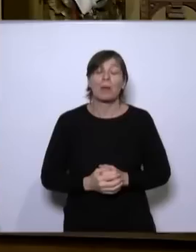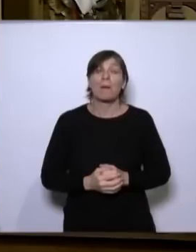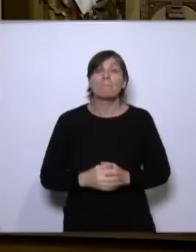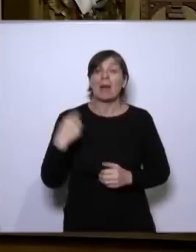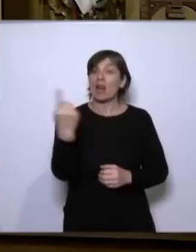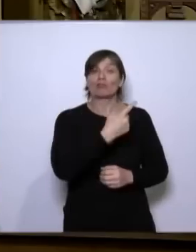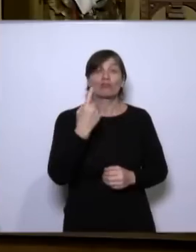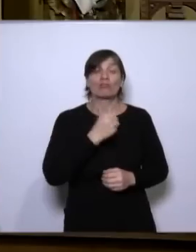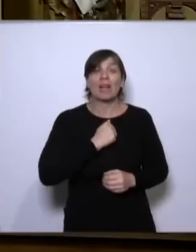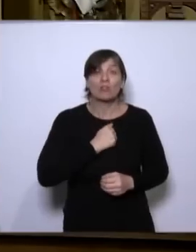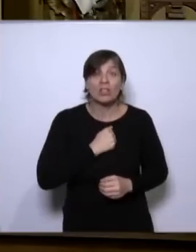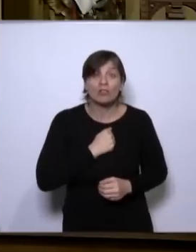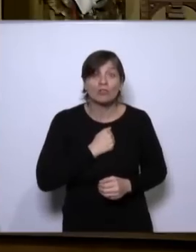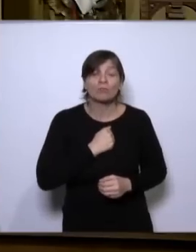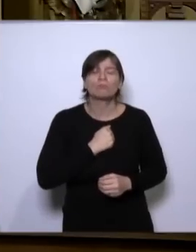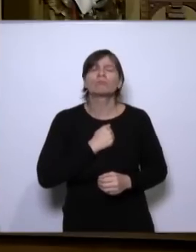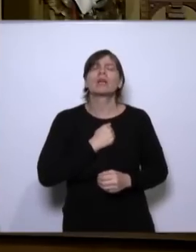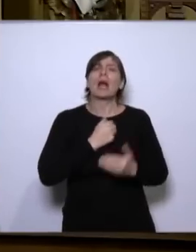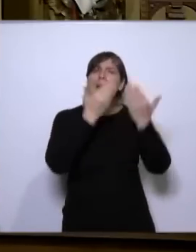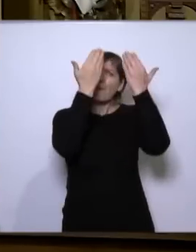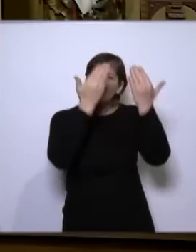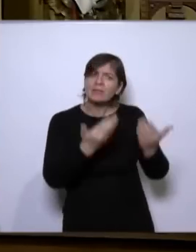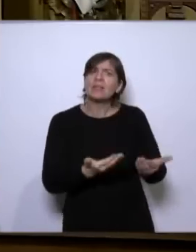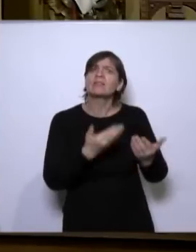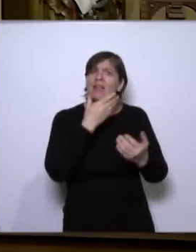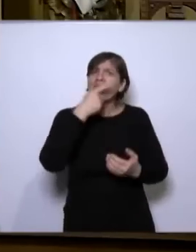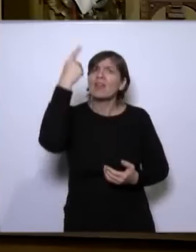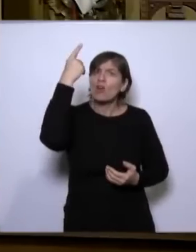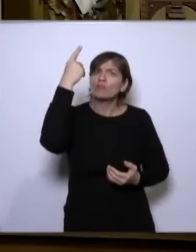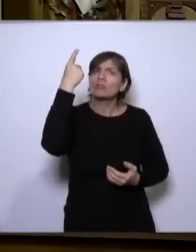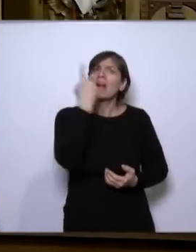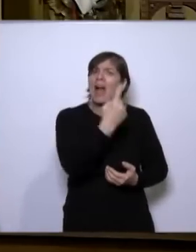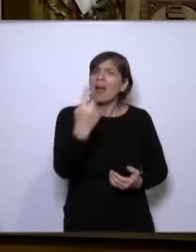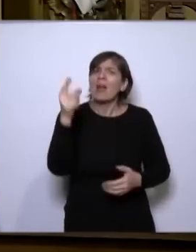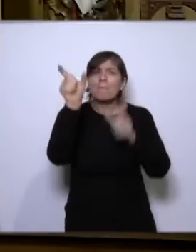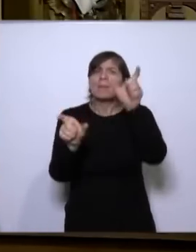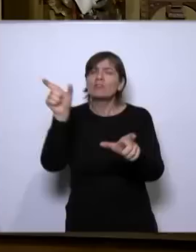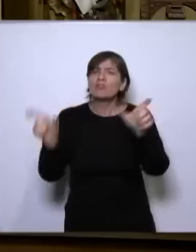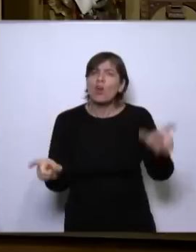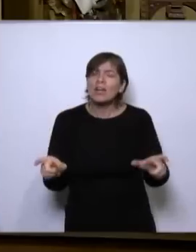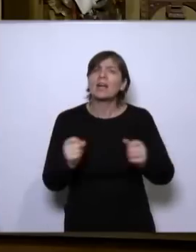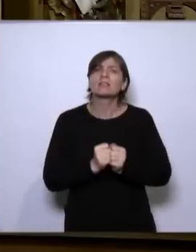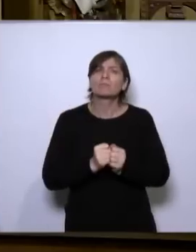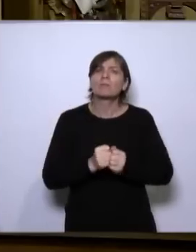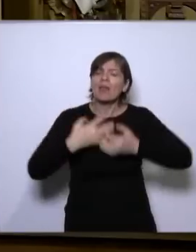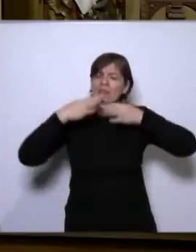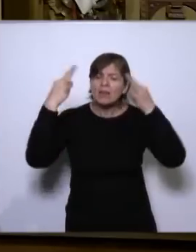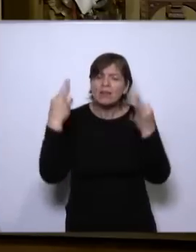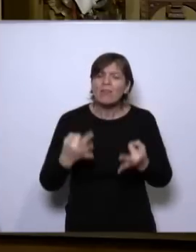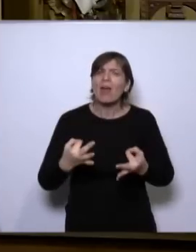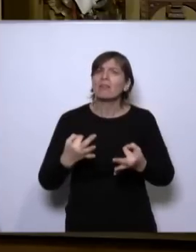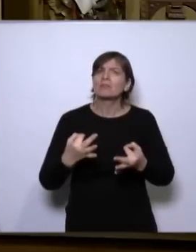Para los cristianos, la presencia de Dios en cada ser humano constituye su